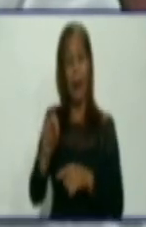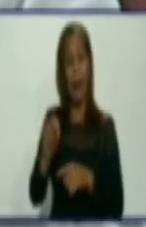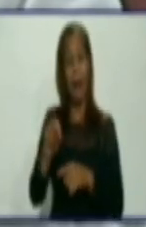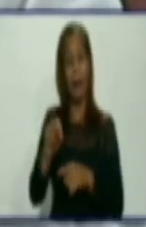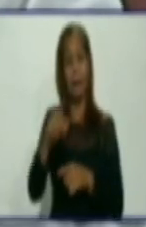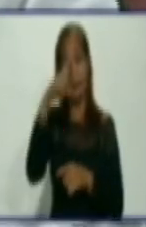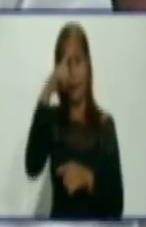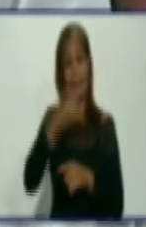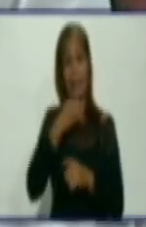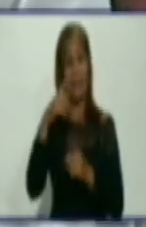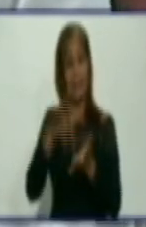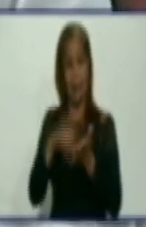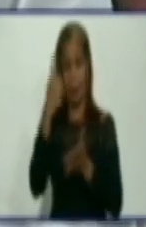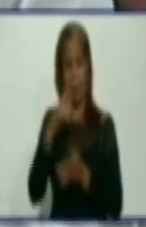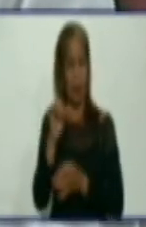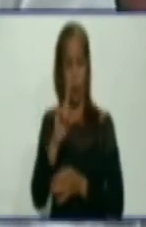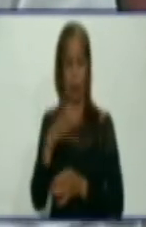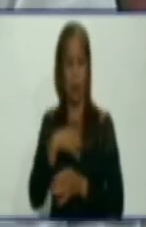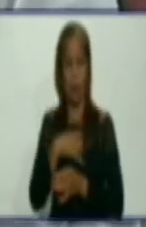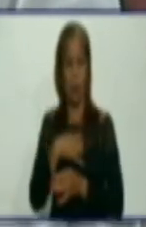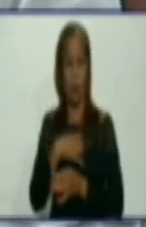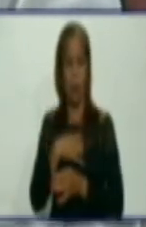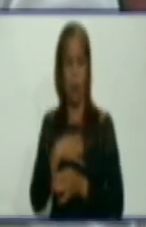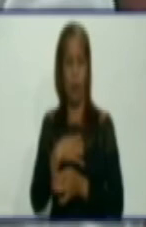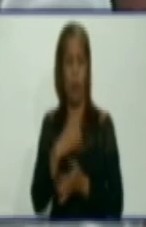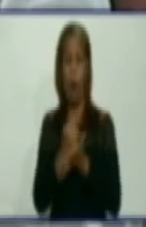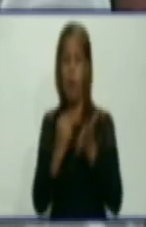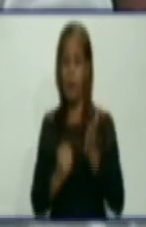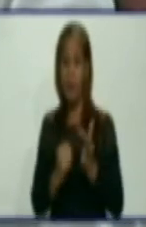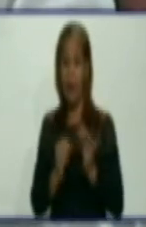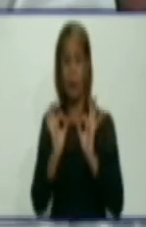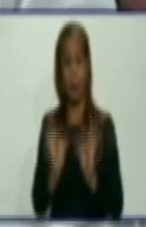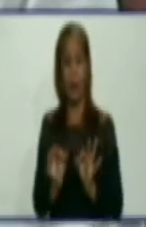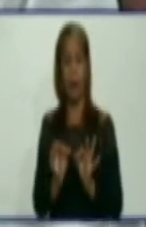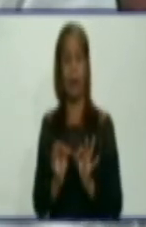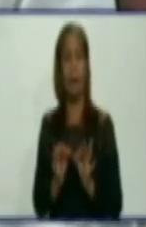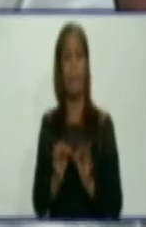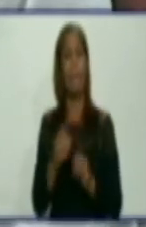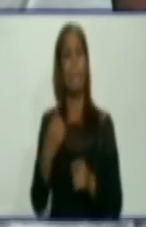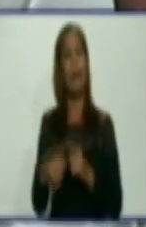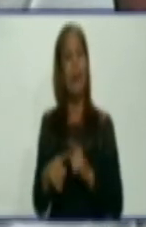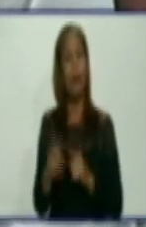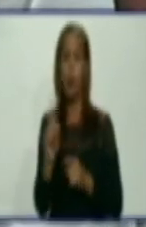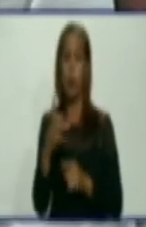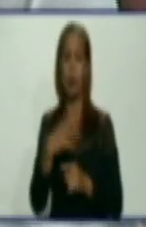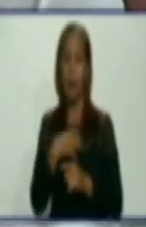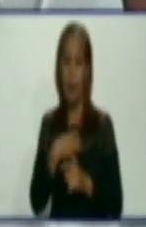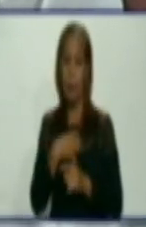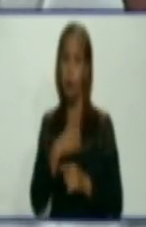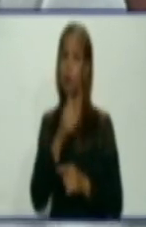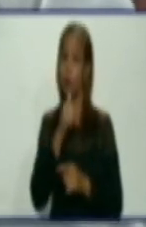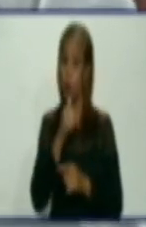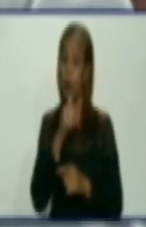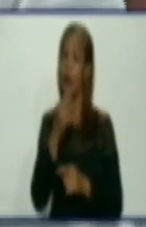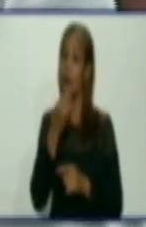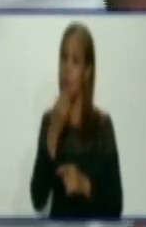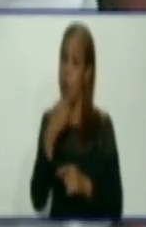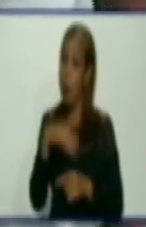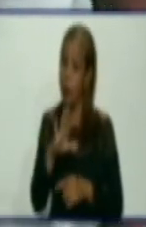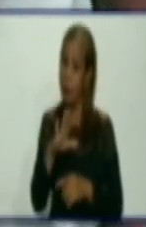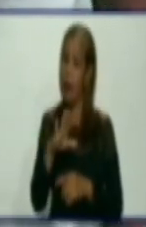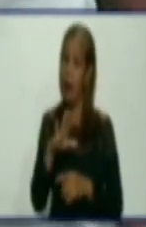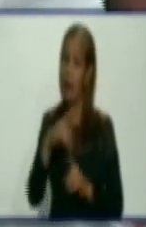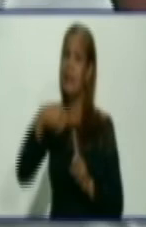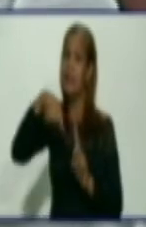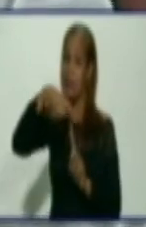pero nosotros, desde el punto de vista clínico, epidemiológico, no tenemos duda de que esté circulando, porque además nos han aparecido un